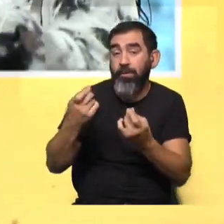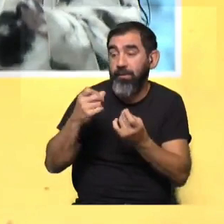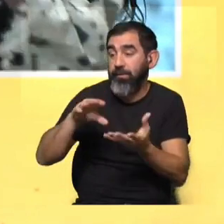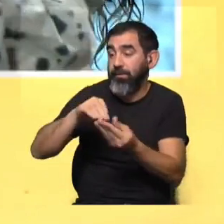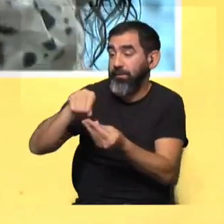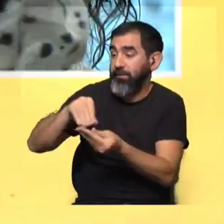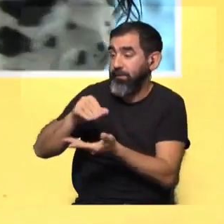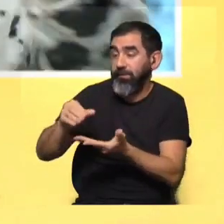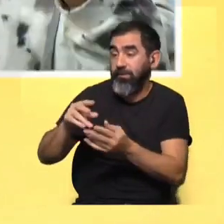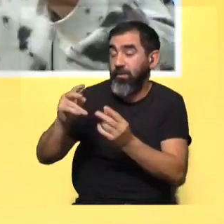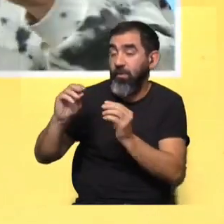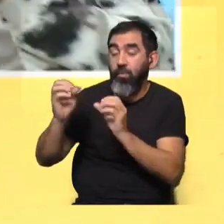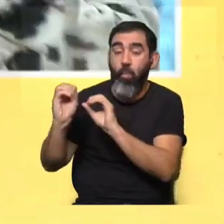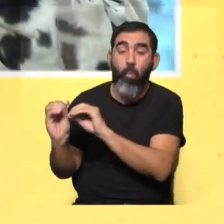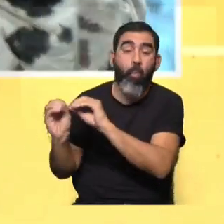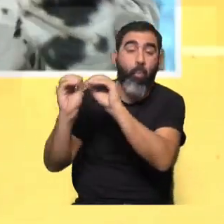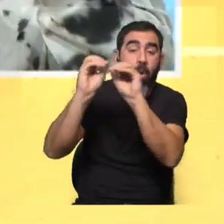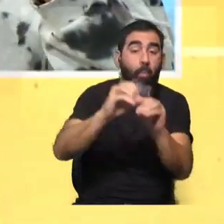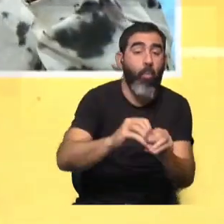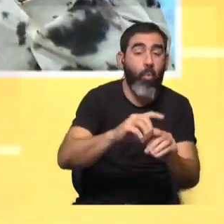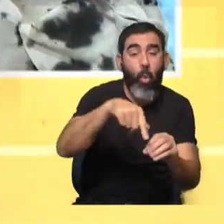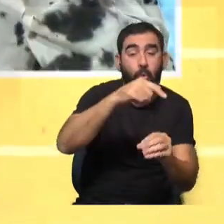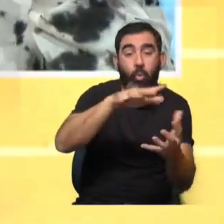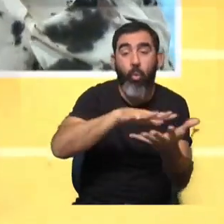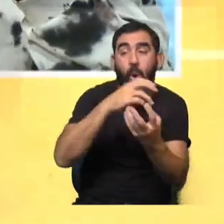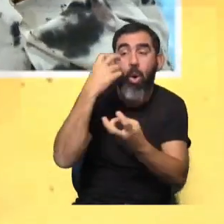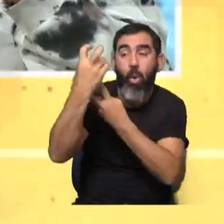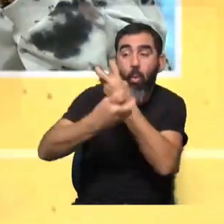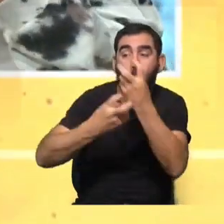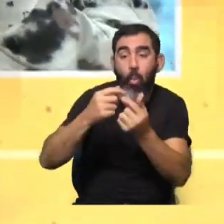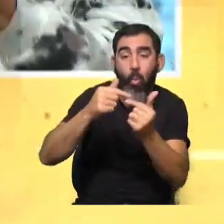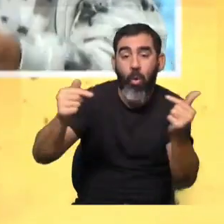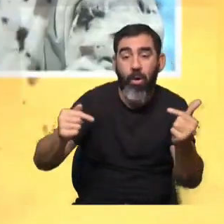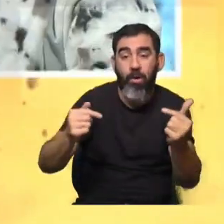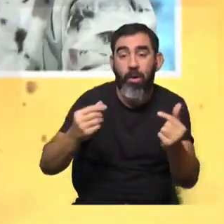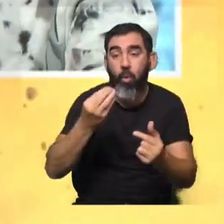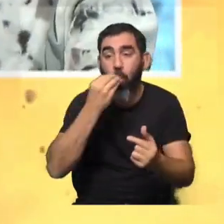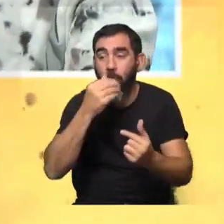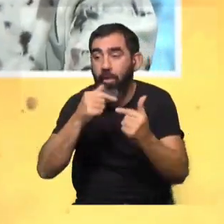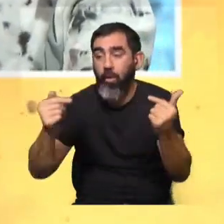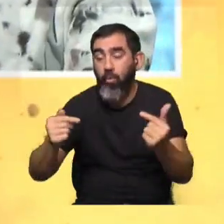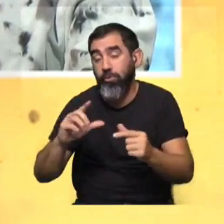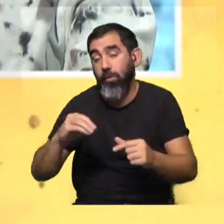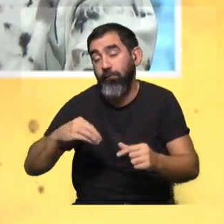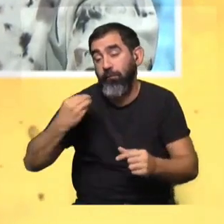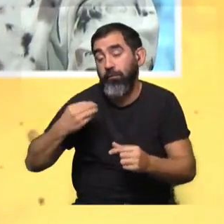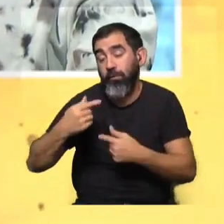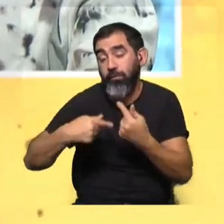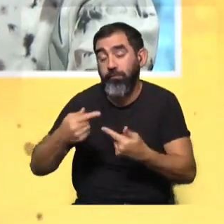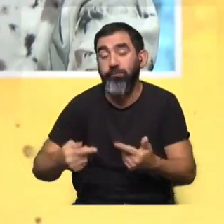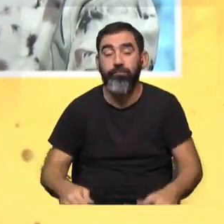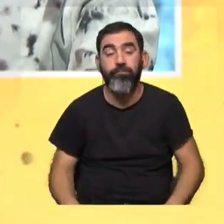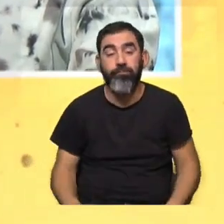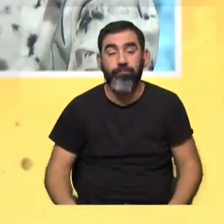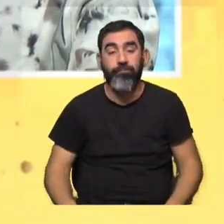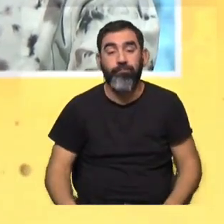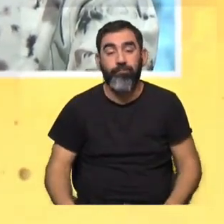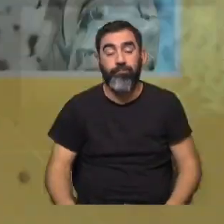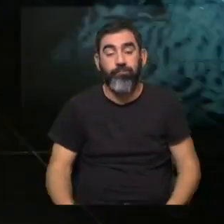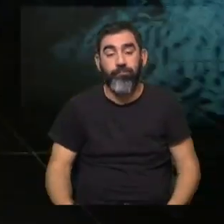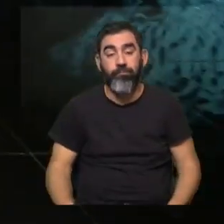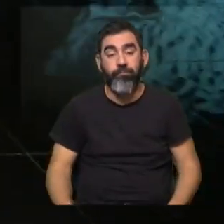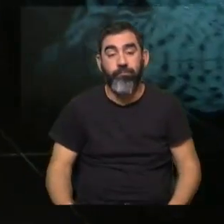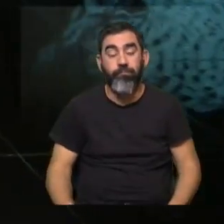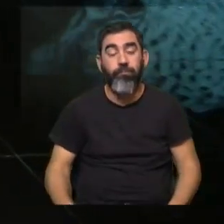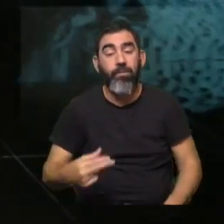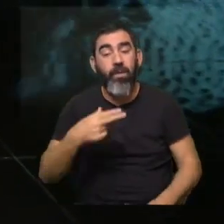acotado y por eso necesitan moverse mucho más por fuera de la zona esperada del país para buscar los recursos que no están encontrando. Pasamos al